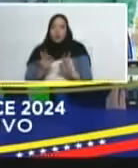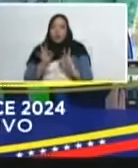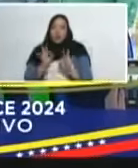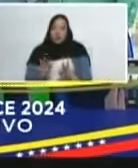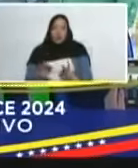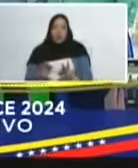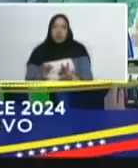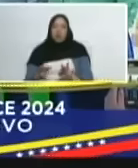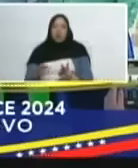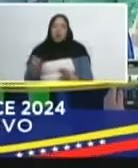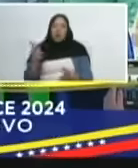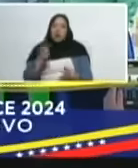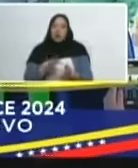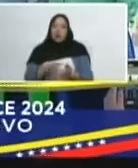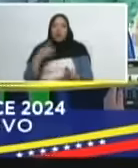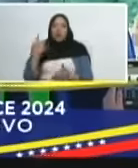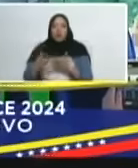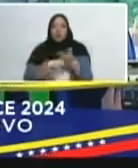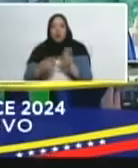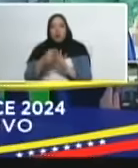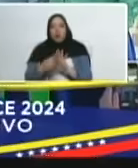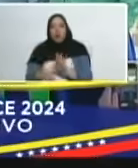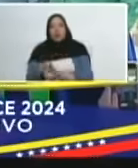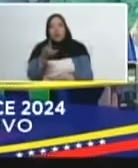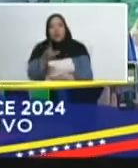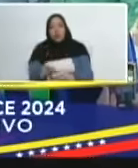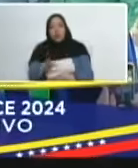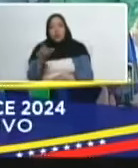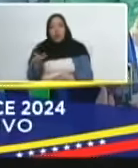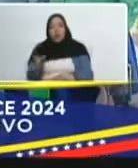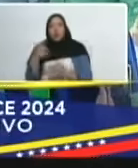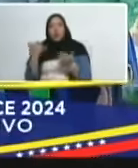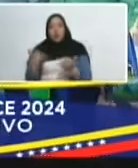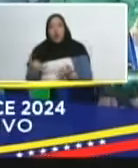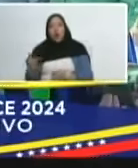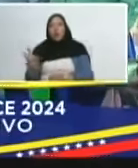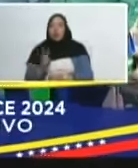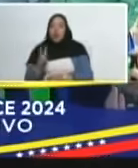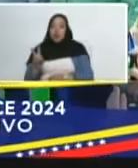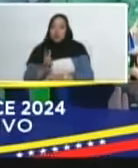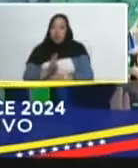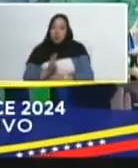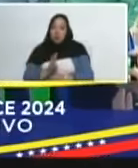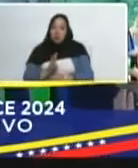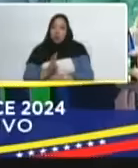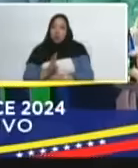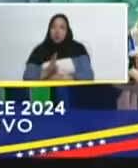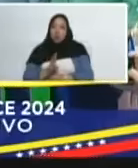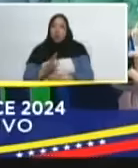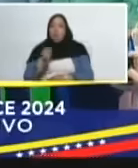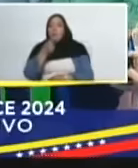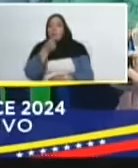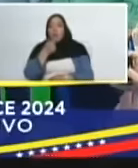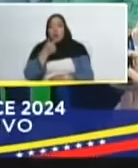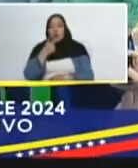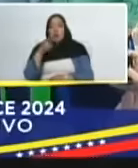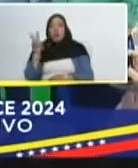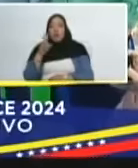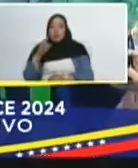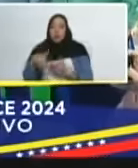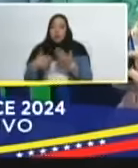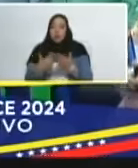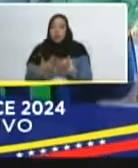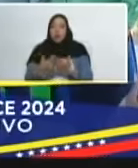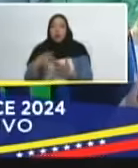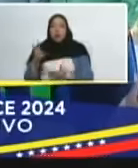que recupere los derechos sociales de la gente y que convierta a Venezuela en un país potencia, en